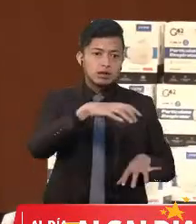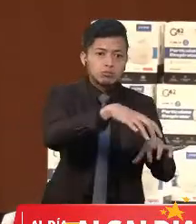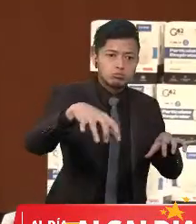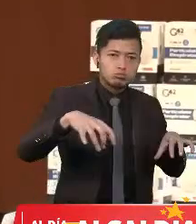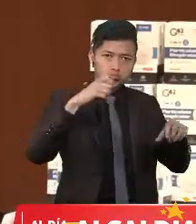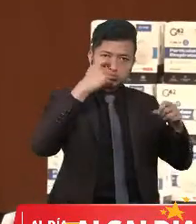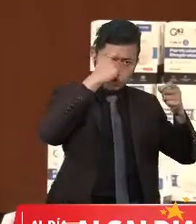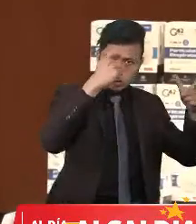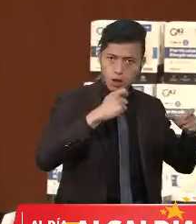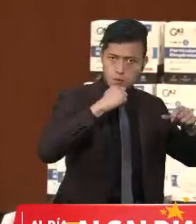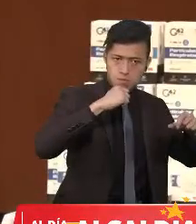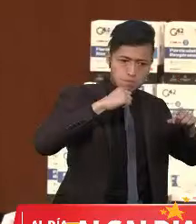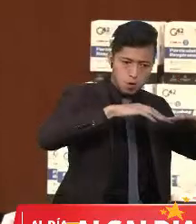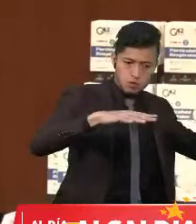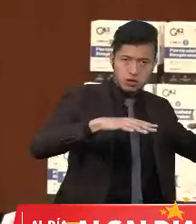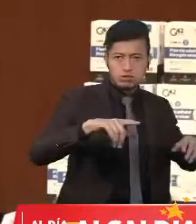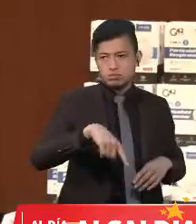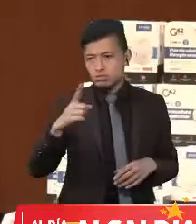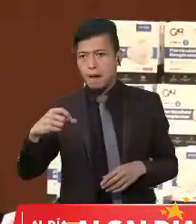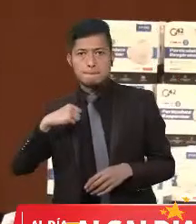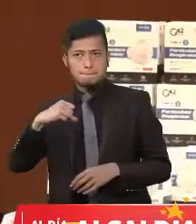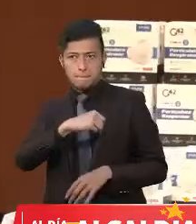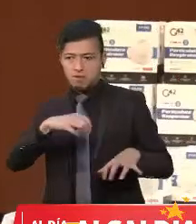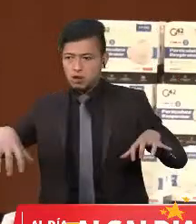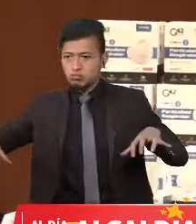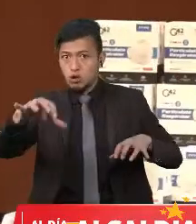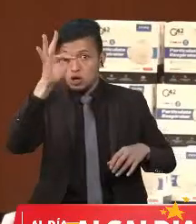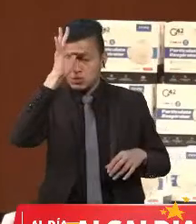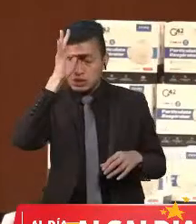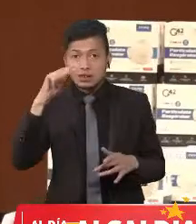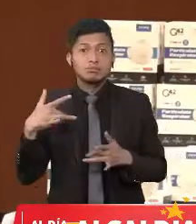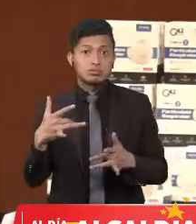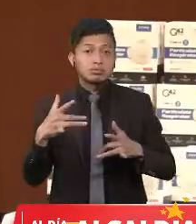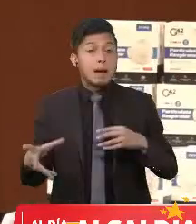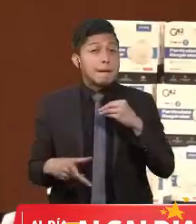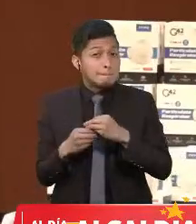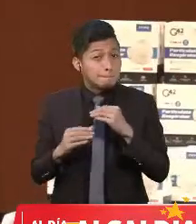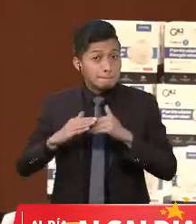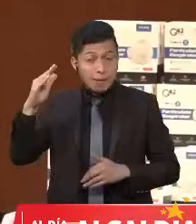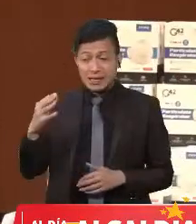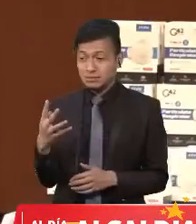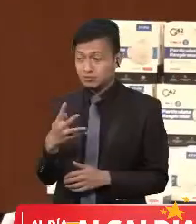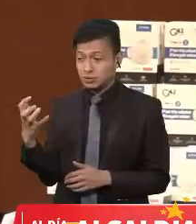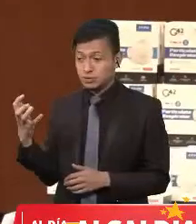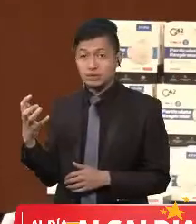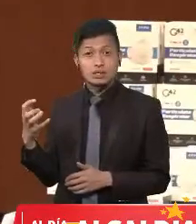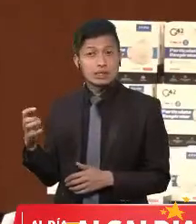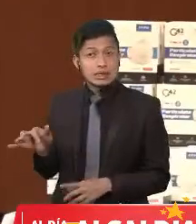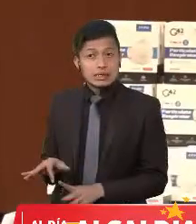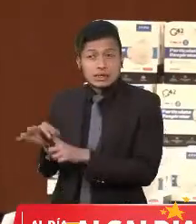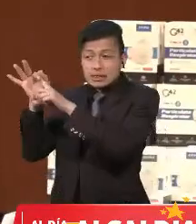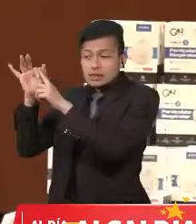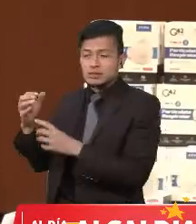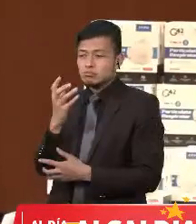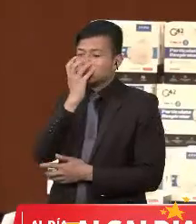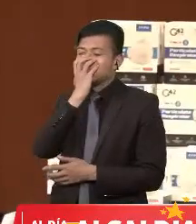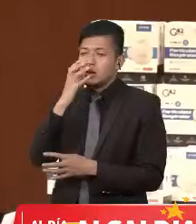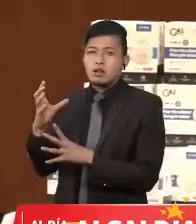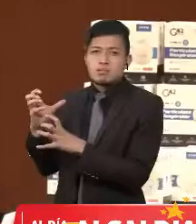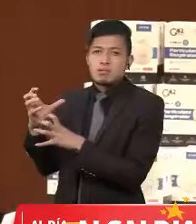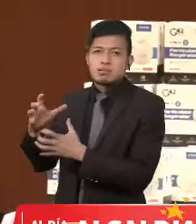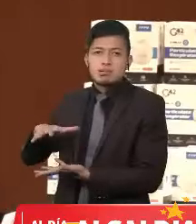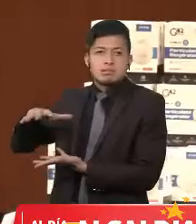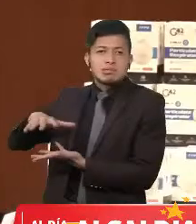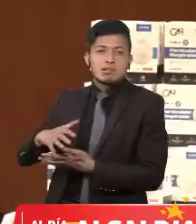cotidiano, diario, sino sobre todo por los 400 equipos de respiración mecánica portátil que le quedarán permanentemente a la ciudad.